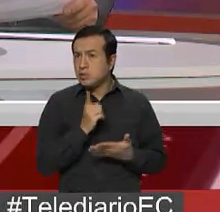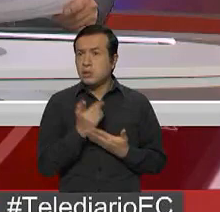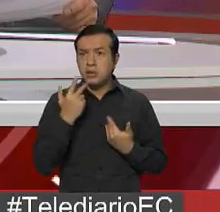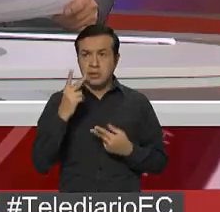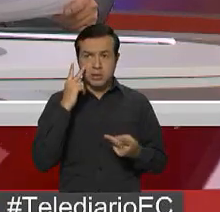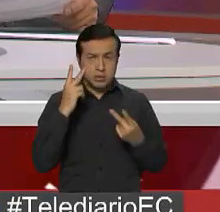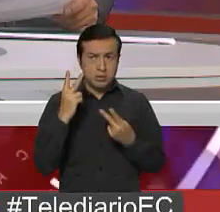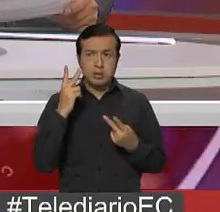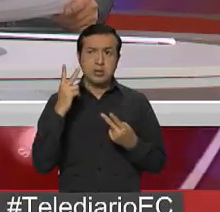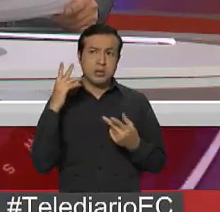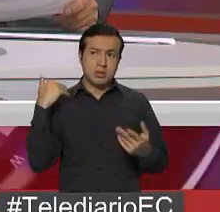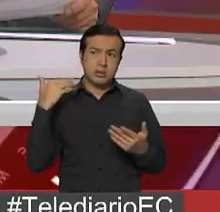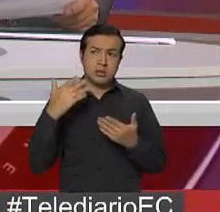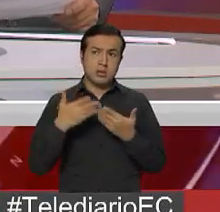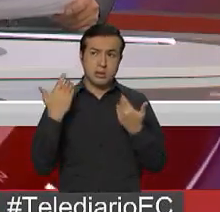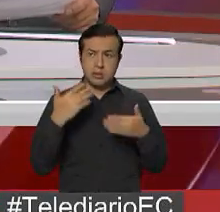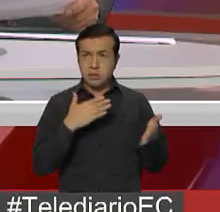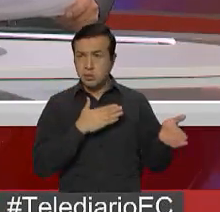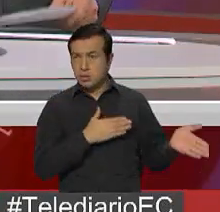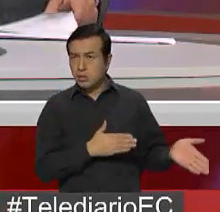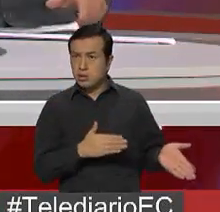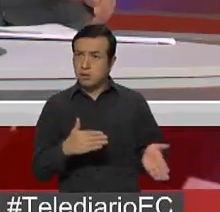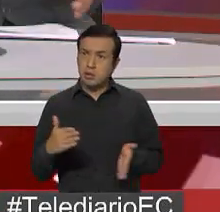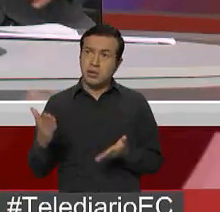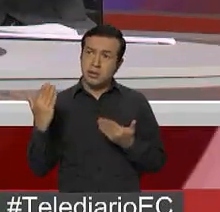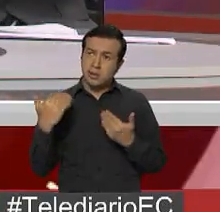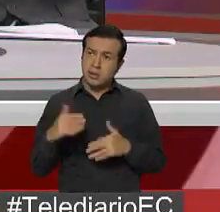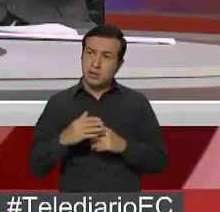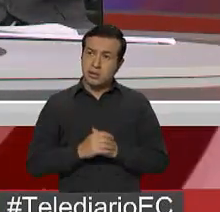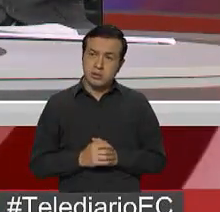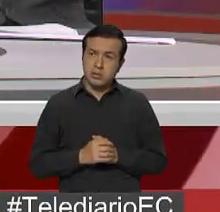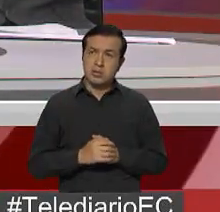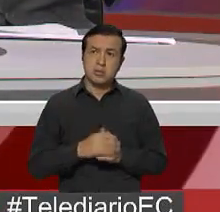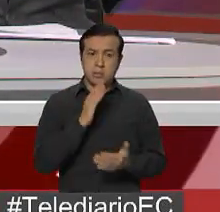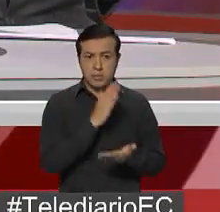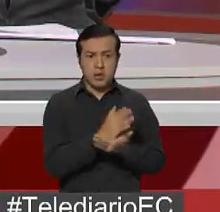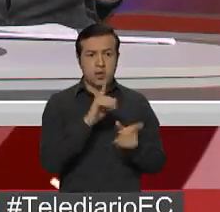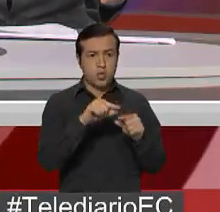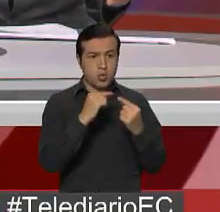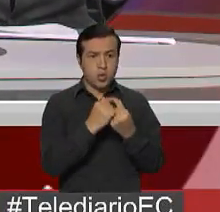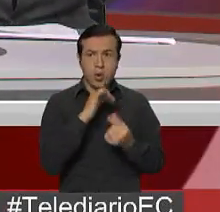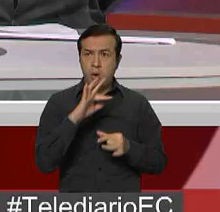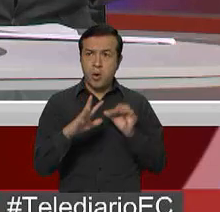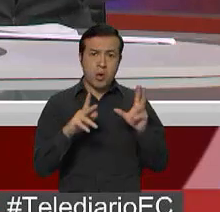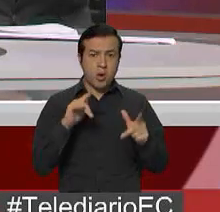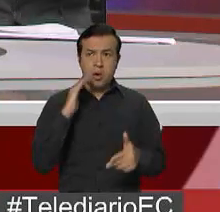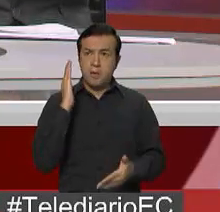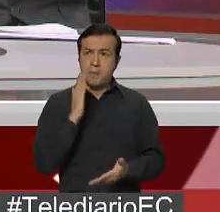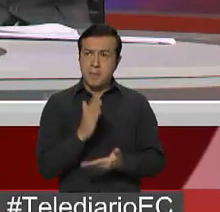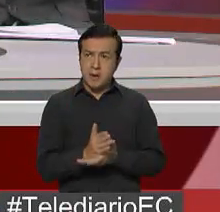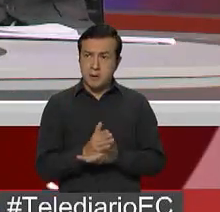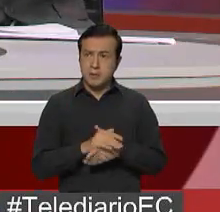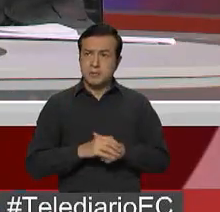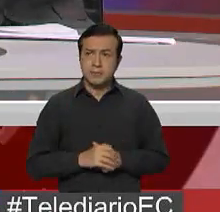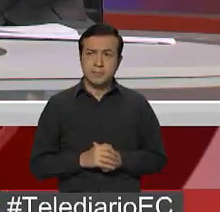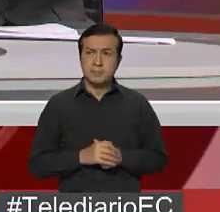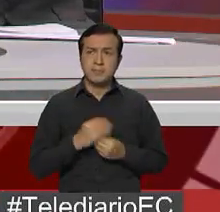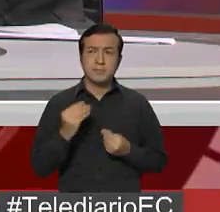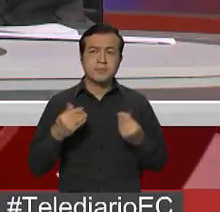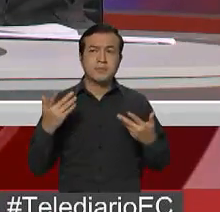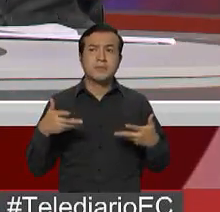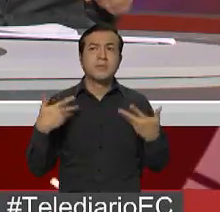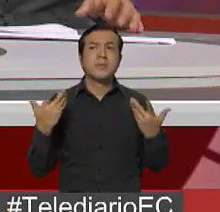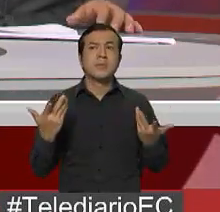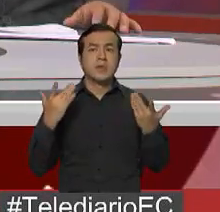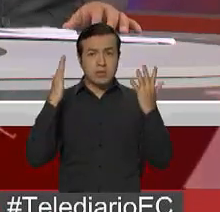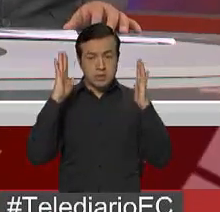visto en el transcurso de los últimos años cómo desarmar estas redes de corrupción que están presentes que se puede hacer desde